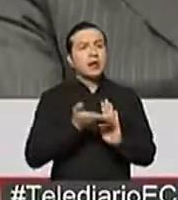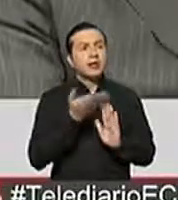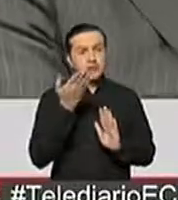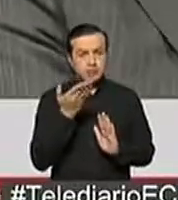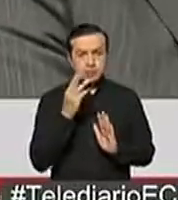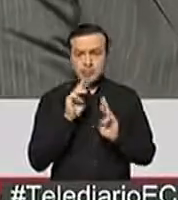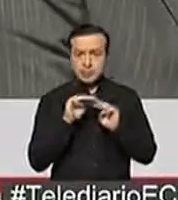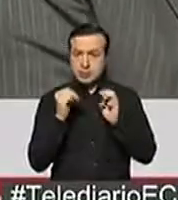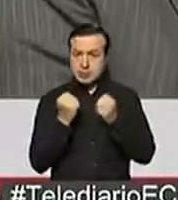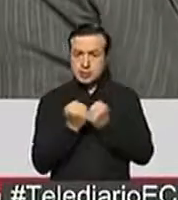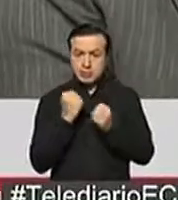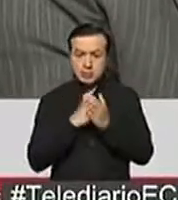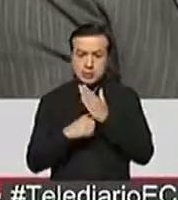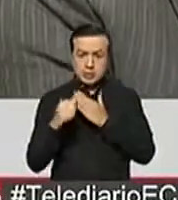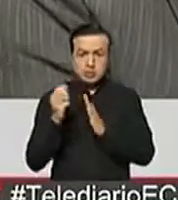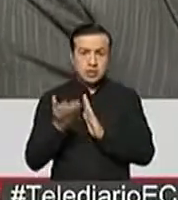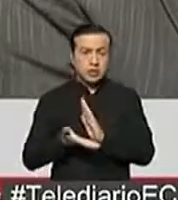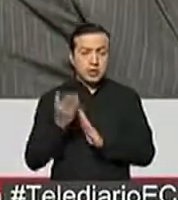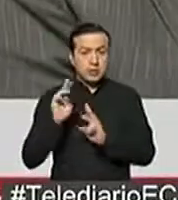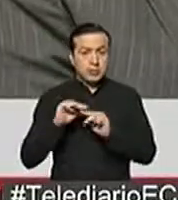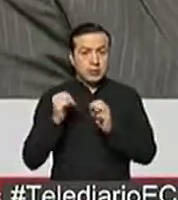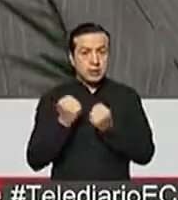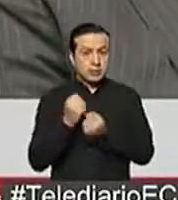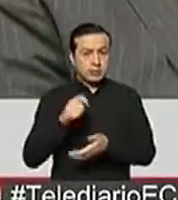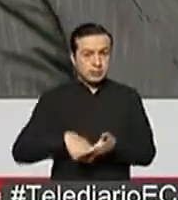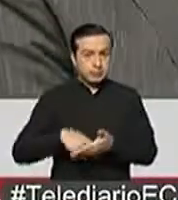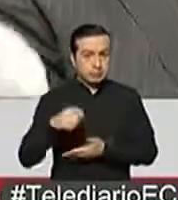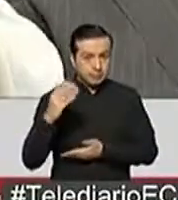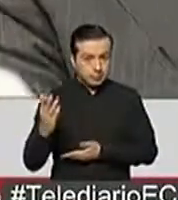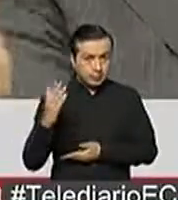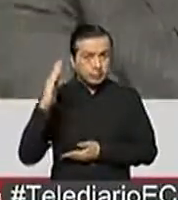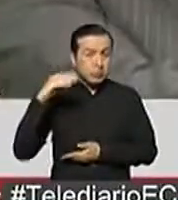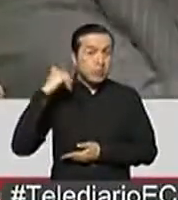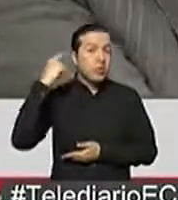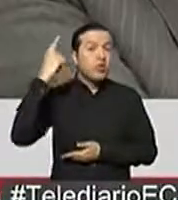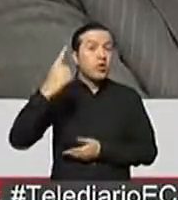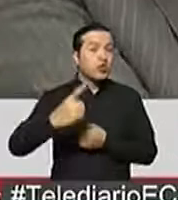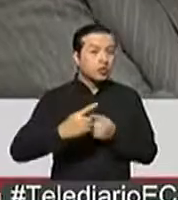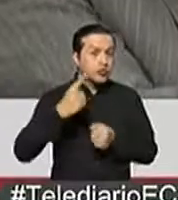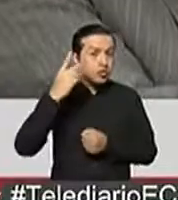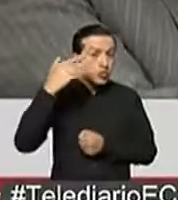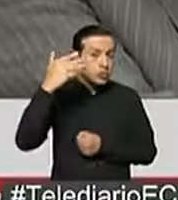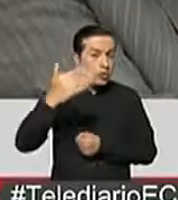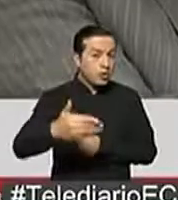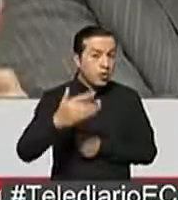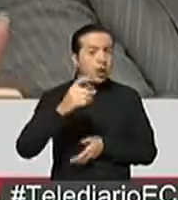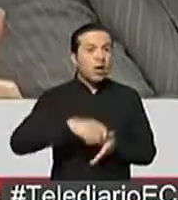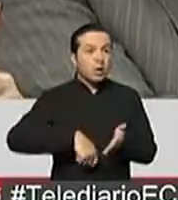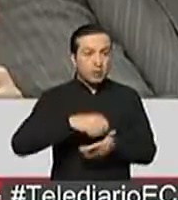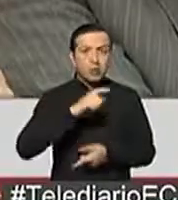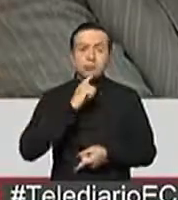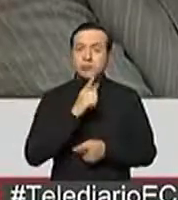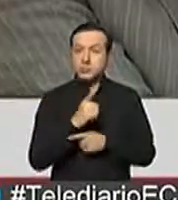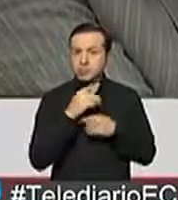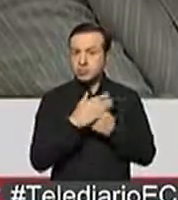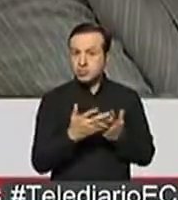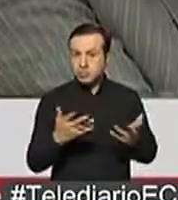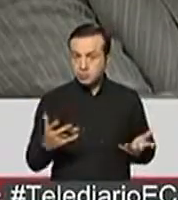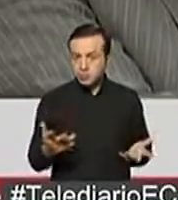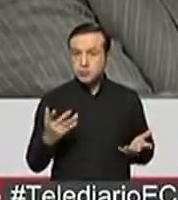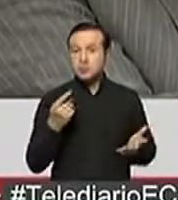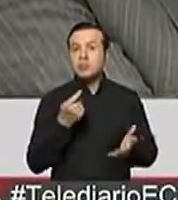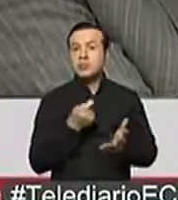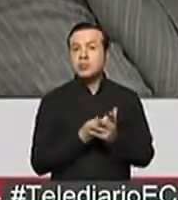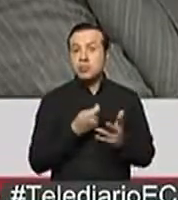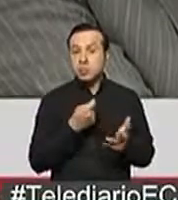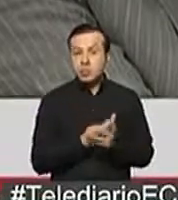desde el Ministerio de Inclusión Económica y Social, y al siguiente día se le autoriza al director general del IEPS la